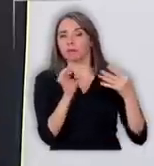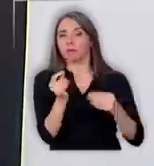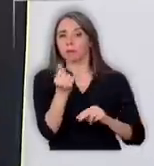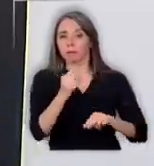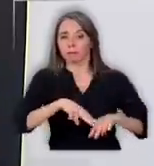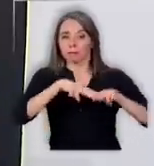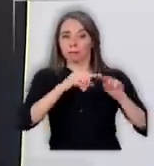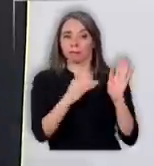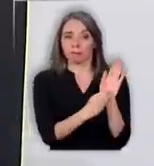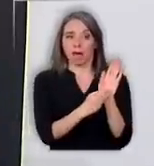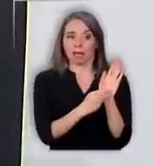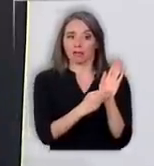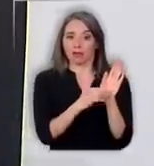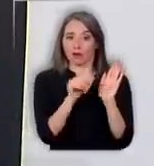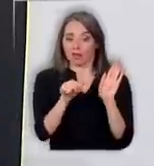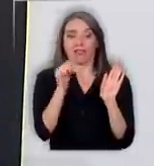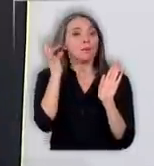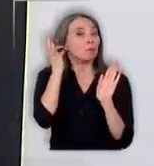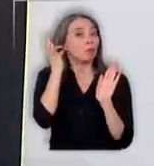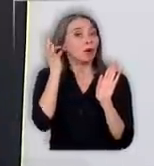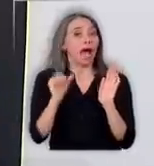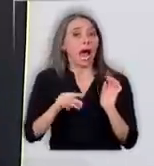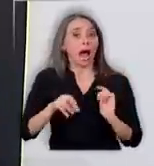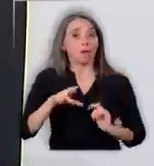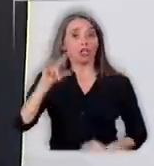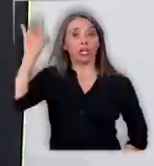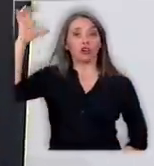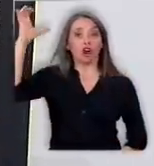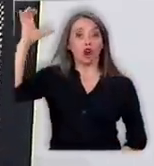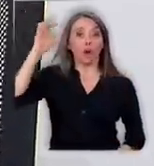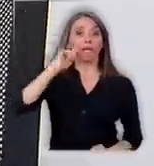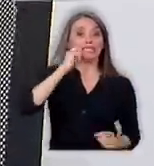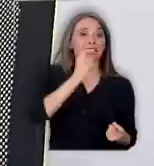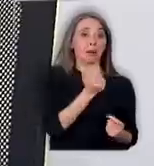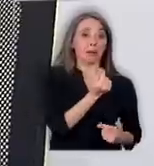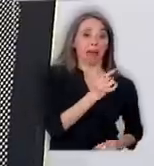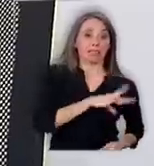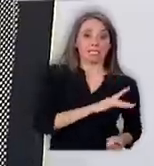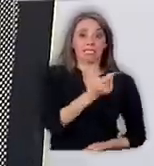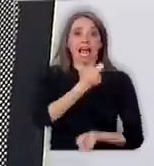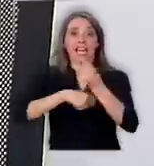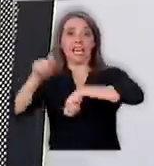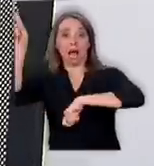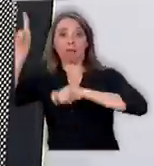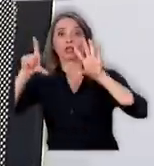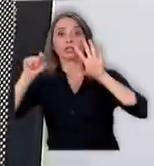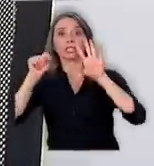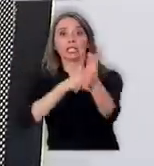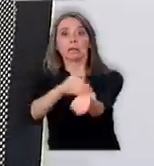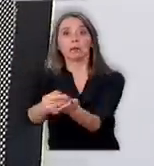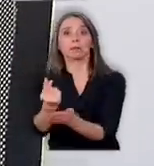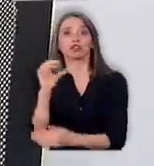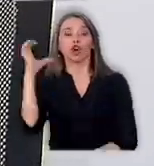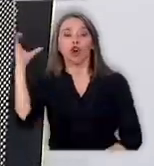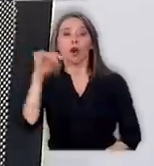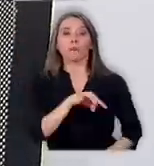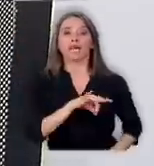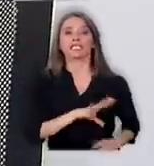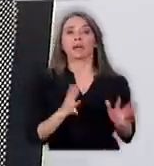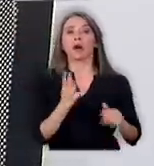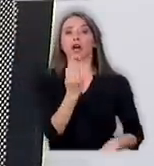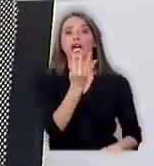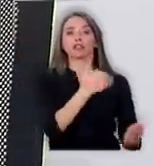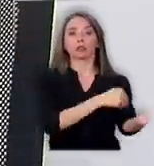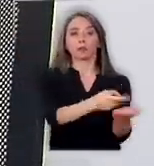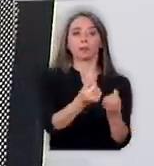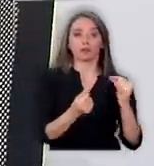montos, en este caso puntual, en Colombia es mucho dinero. Estamos hablando de 70 millones de pesos colombianos, que aquí en Chile son aproximadamente